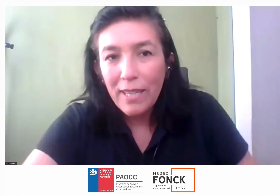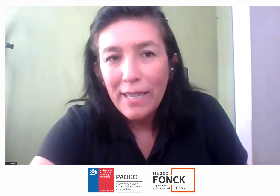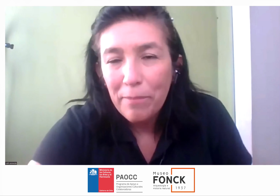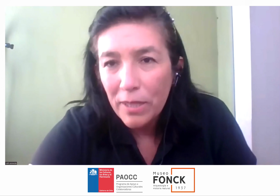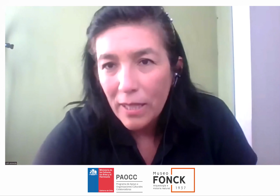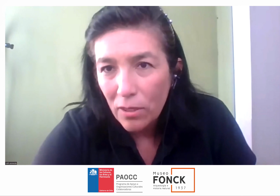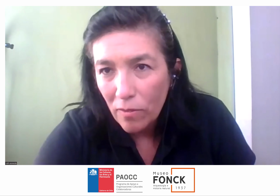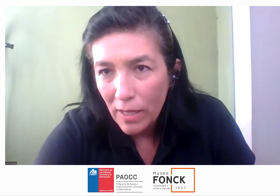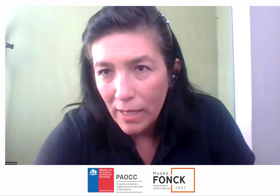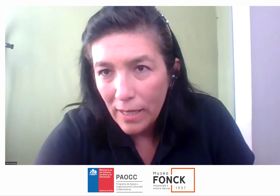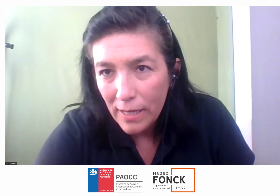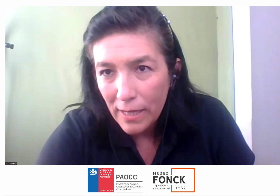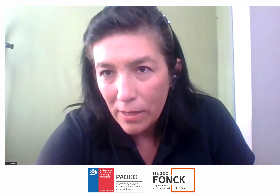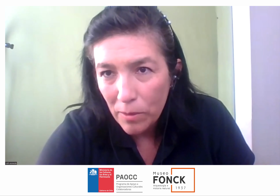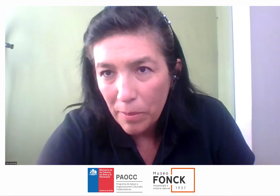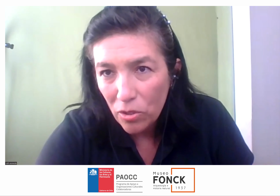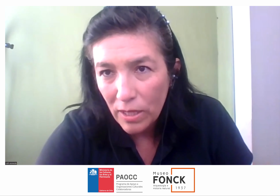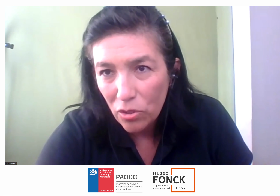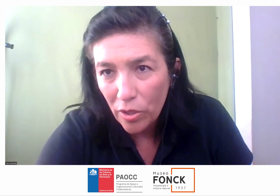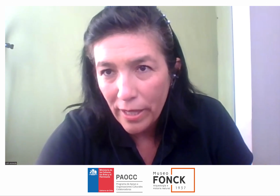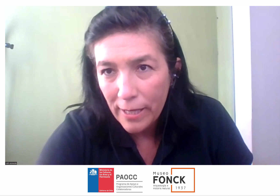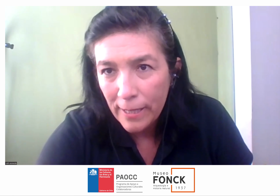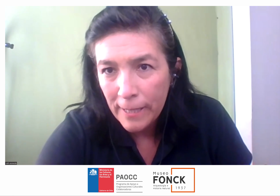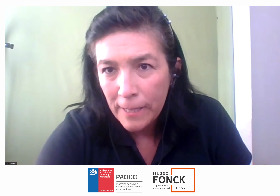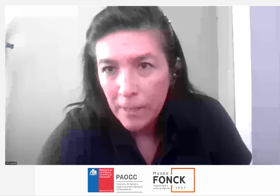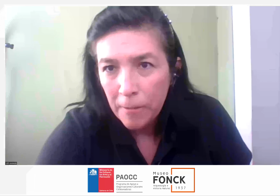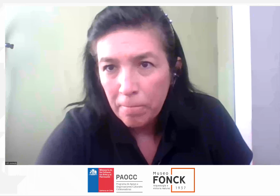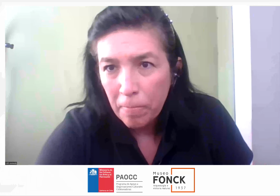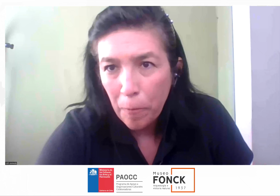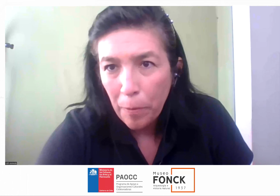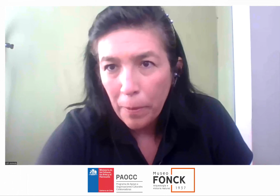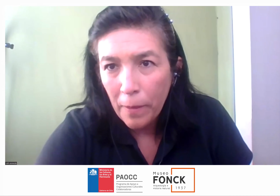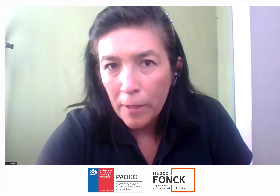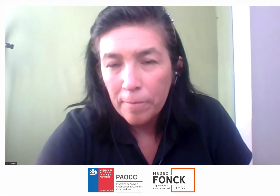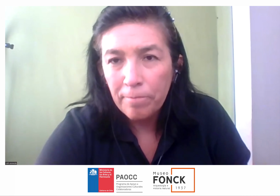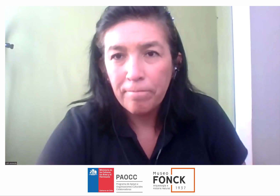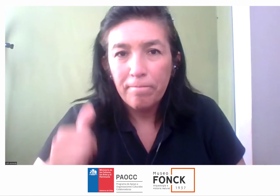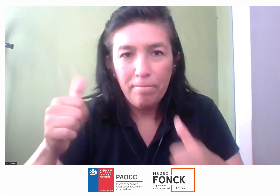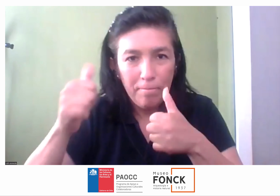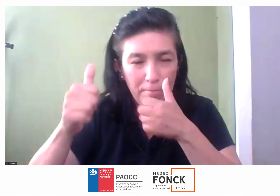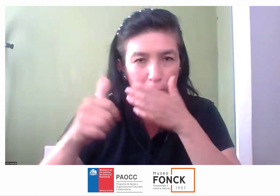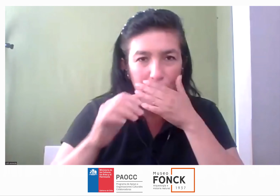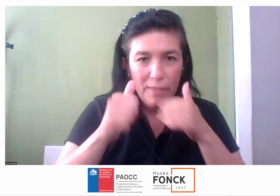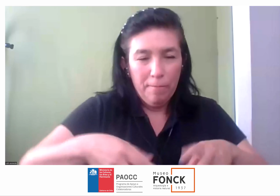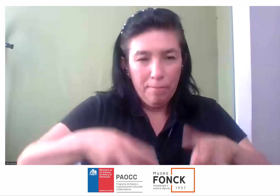Voy a fijar porque Cristóbal es una persona sorda. Perfecto.